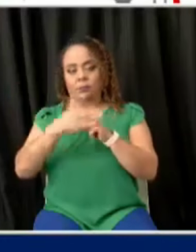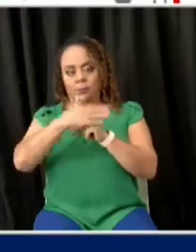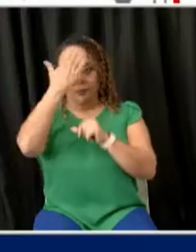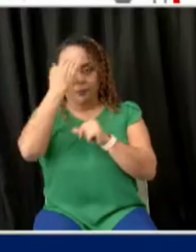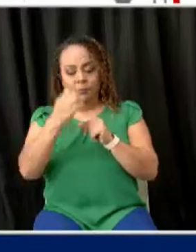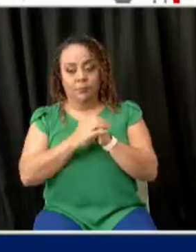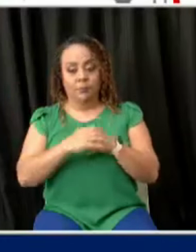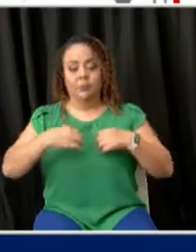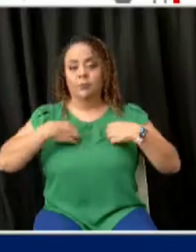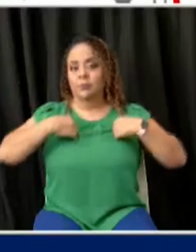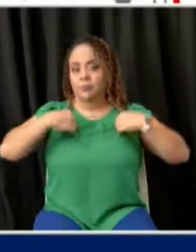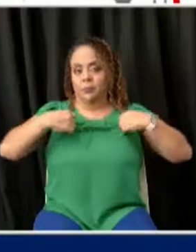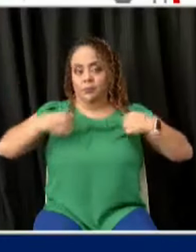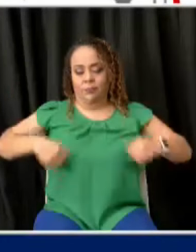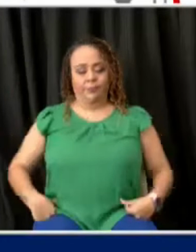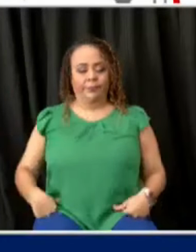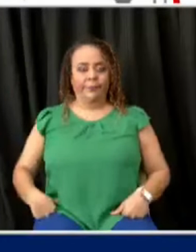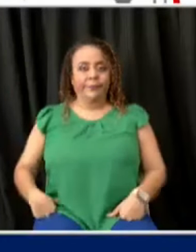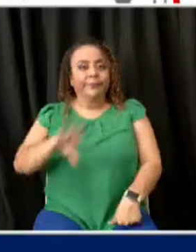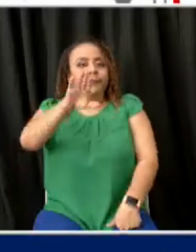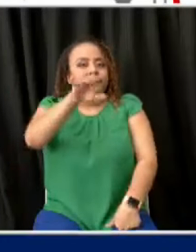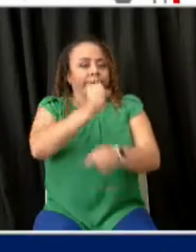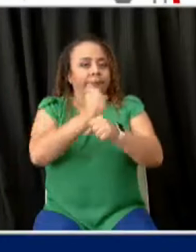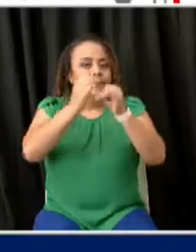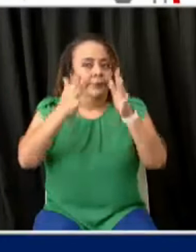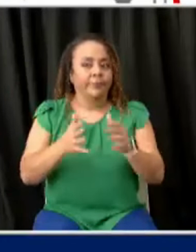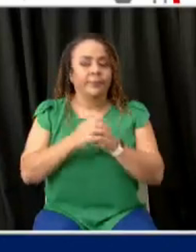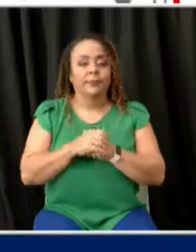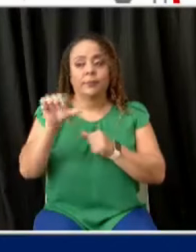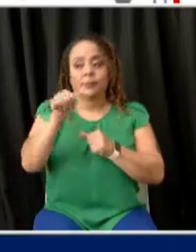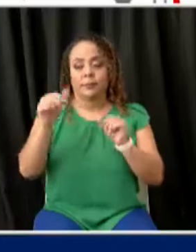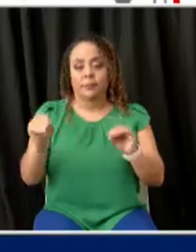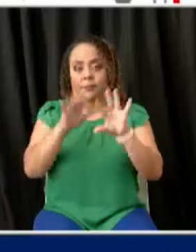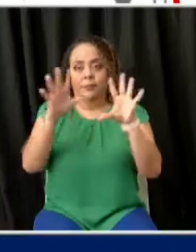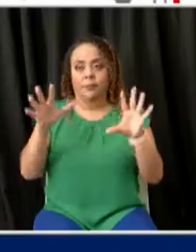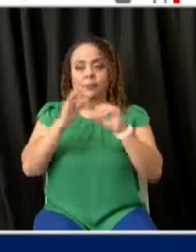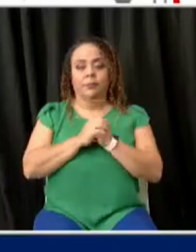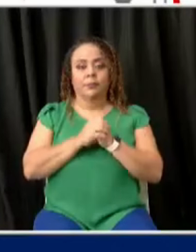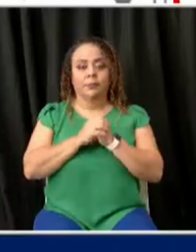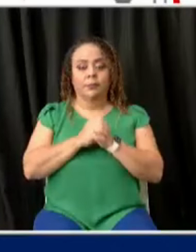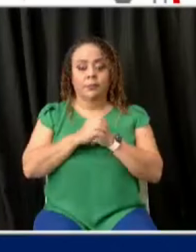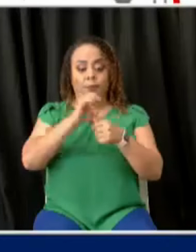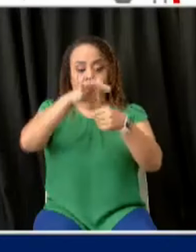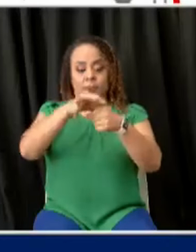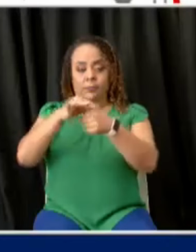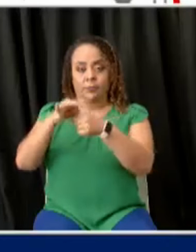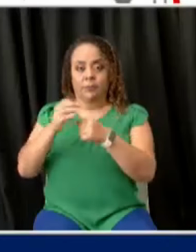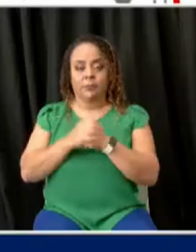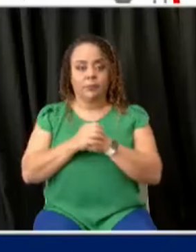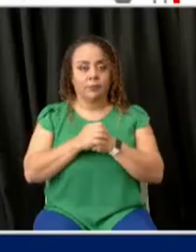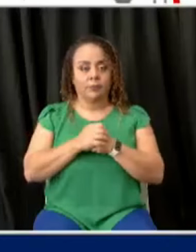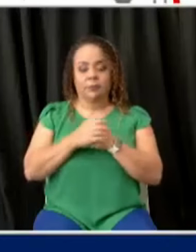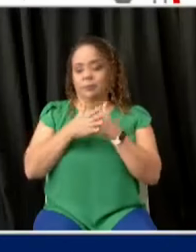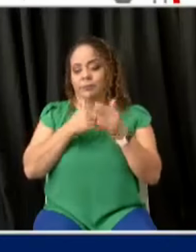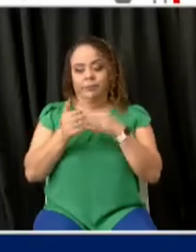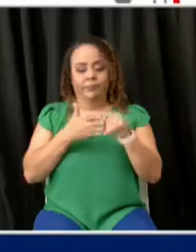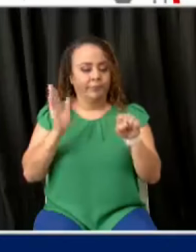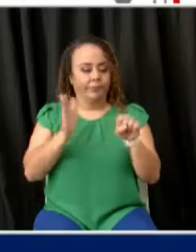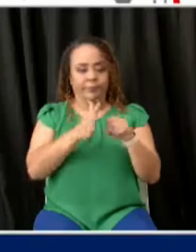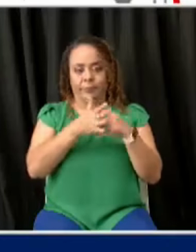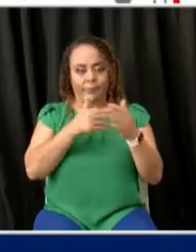Porque la ropa que nos ponemos, imagínense un trabajador que está a las 10 de la mañana en una plantación de piña o de